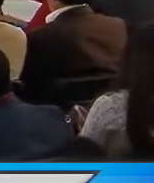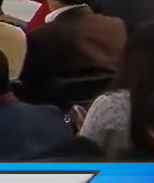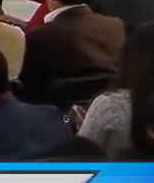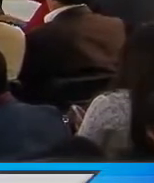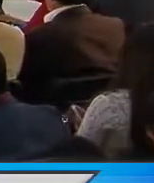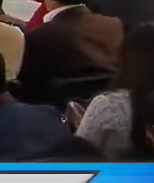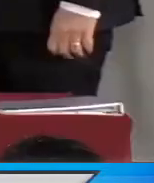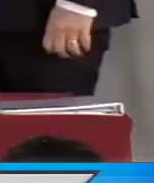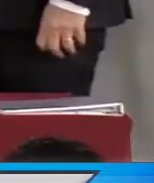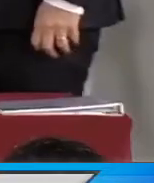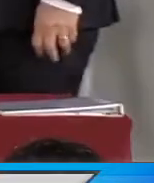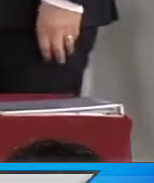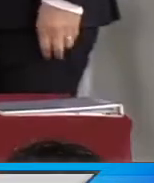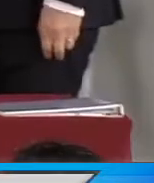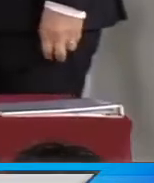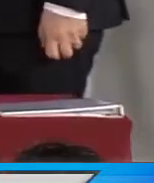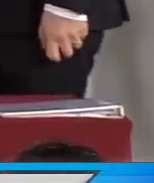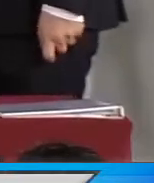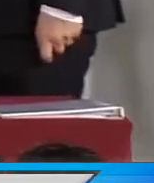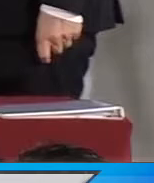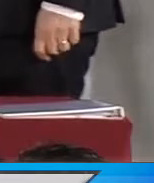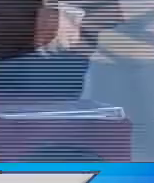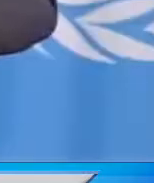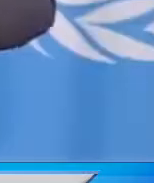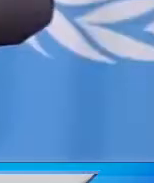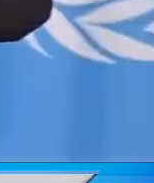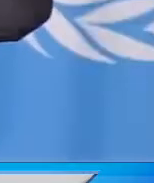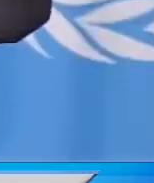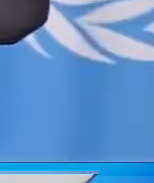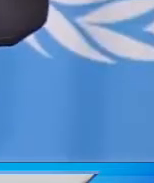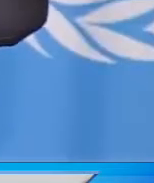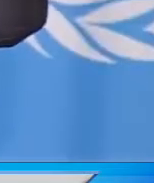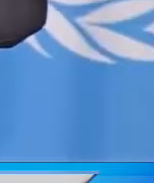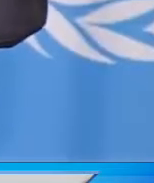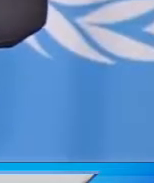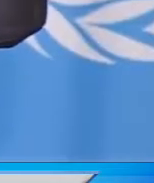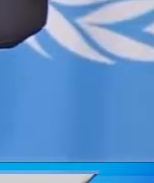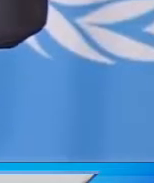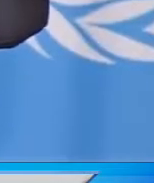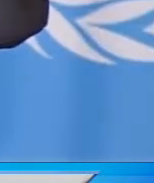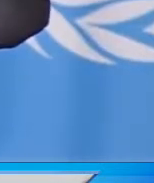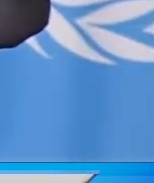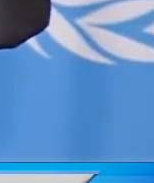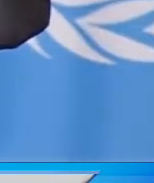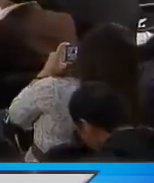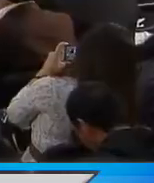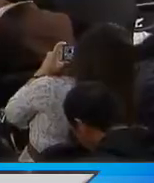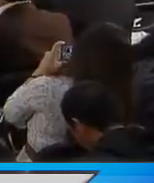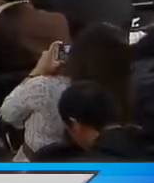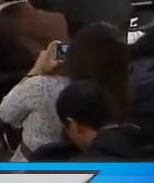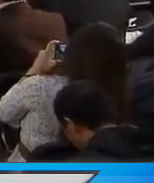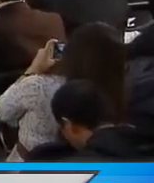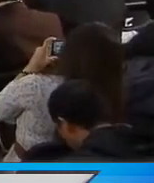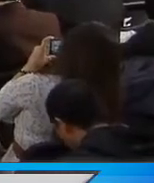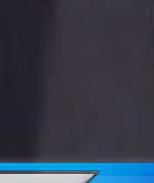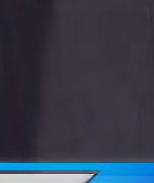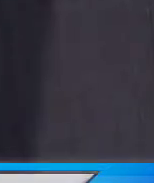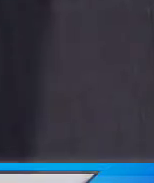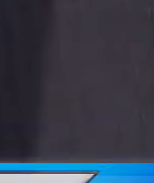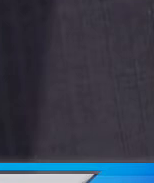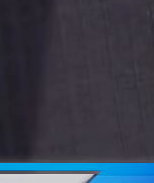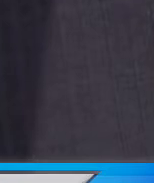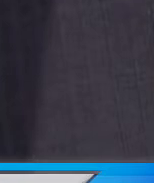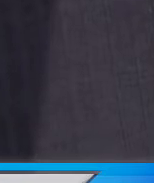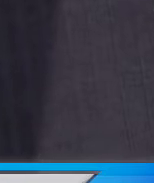de las Naciones Unidas. Se firma el acuerdo marco para la asesoría en materia de derechos humanos para la Guardia Nacional con la representación de Michelle